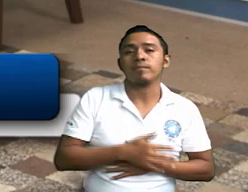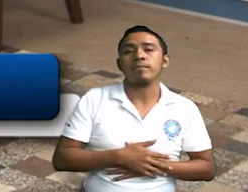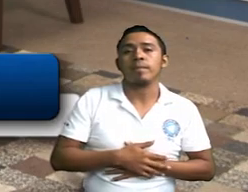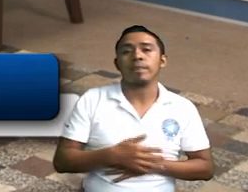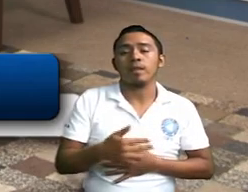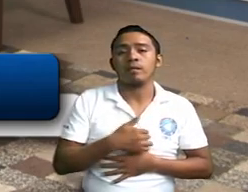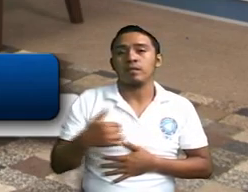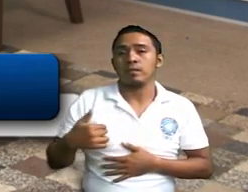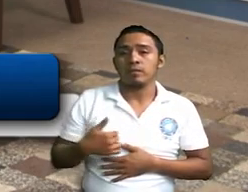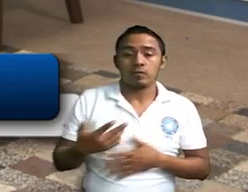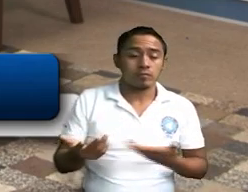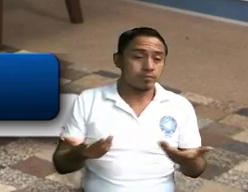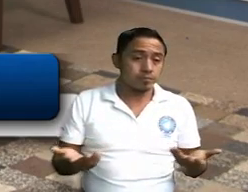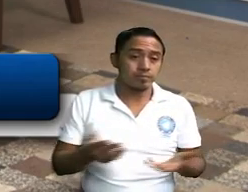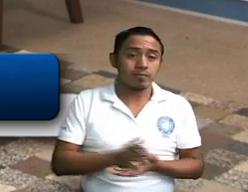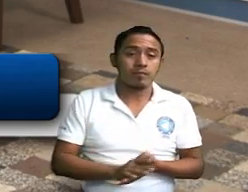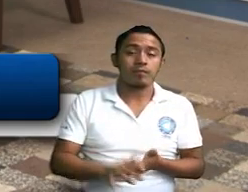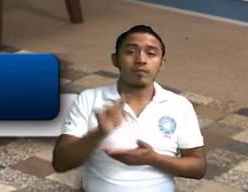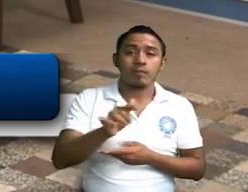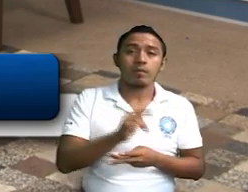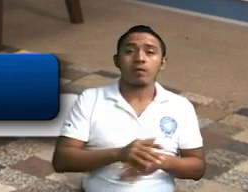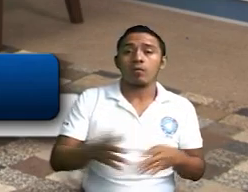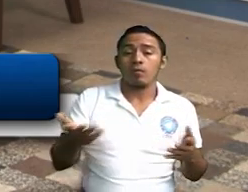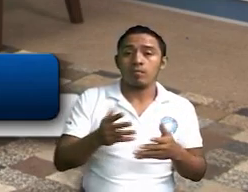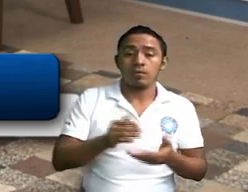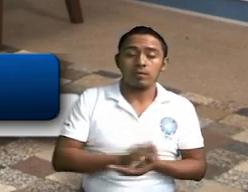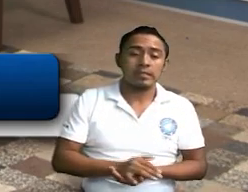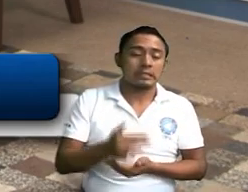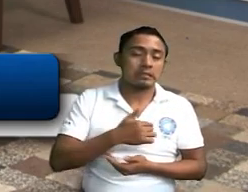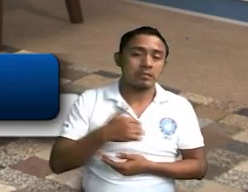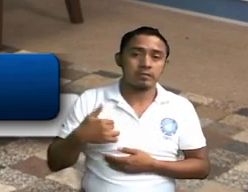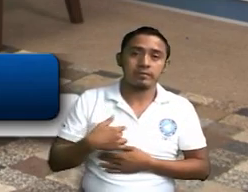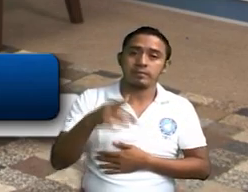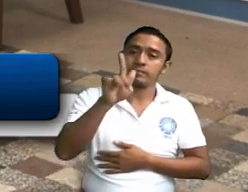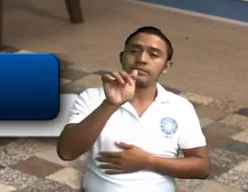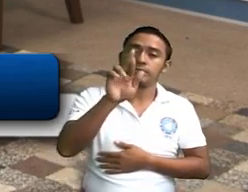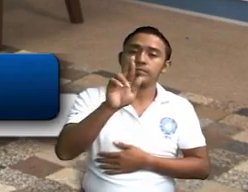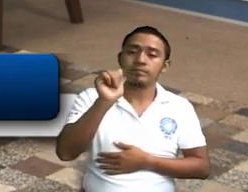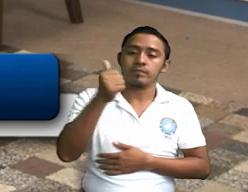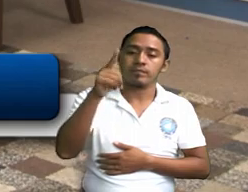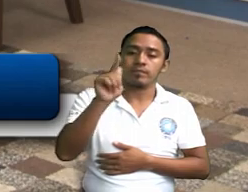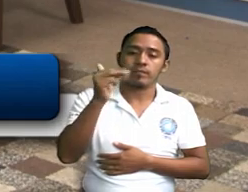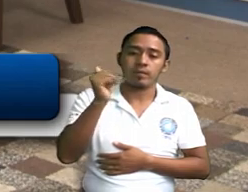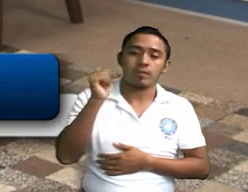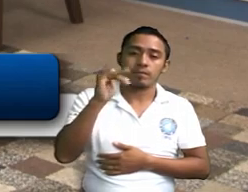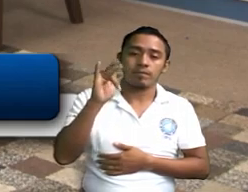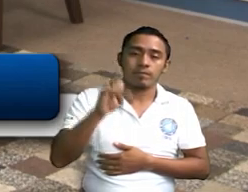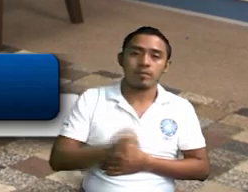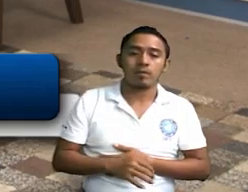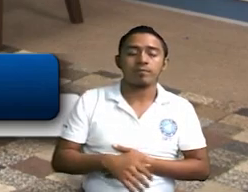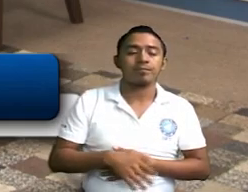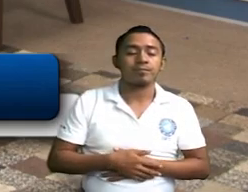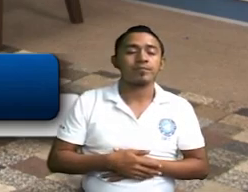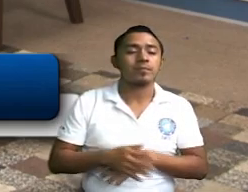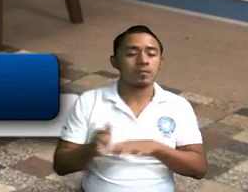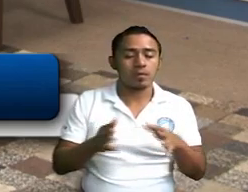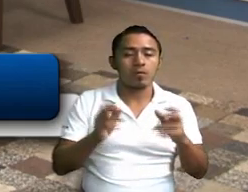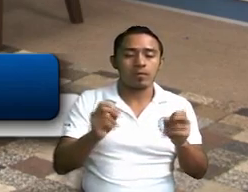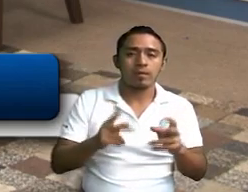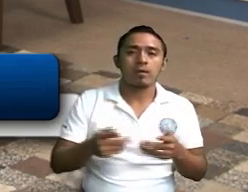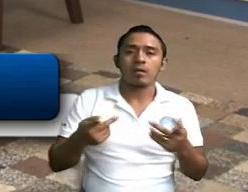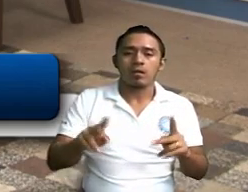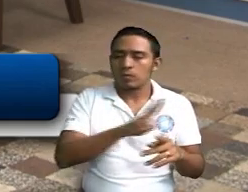las decisiones pertinentes con respecto al tratamiento que se vaya a dar. Cuando no se trata de trauma, igual la